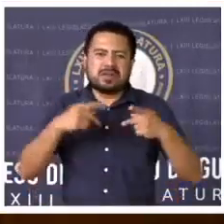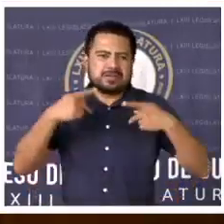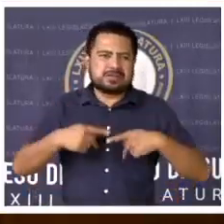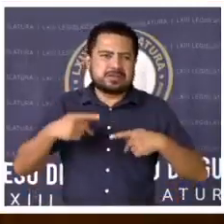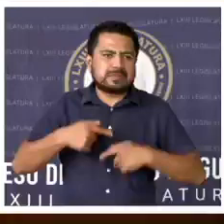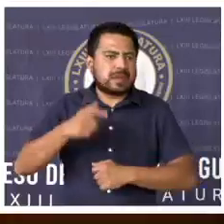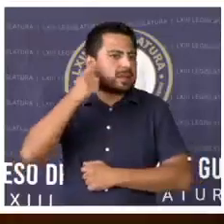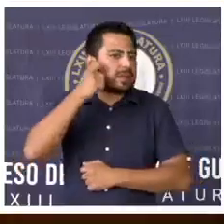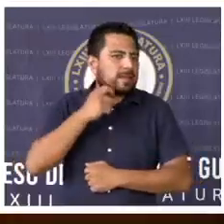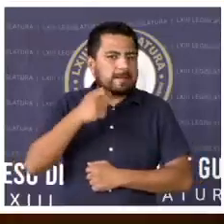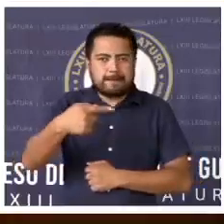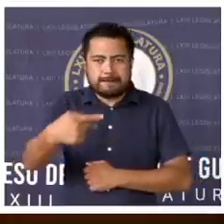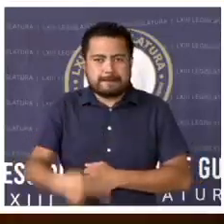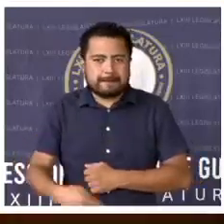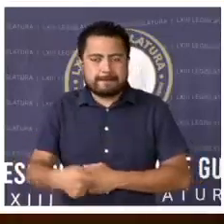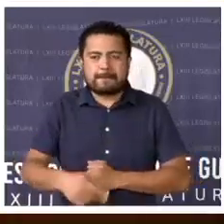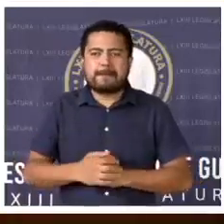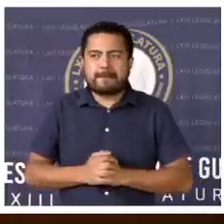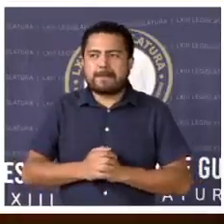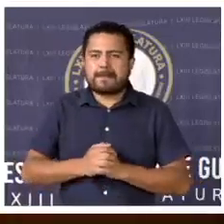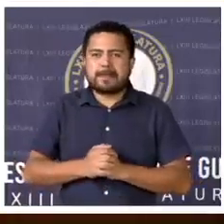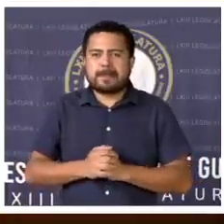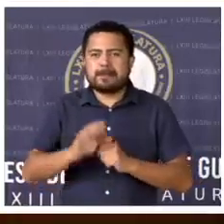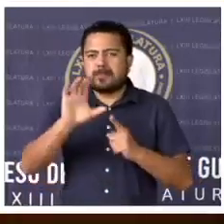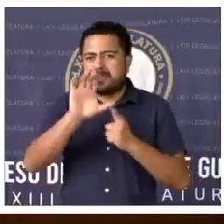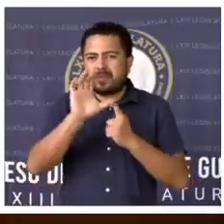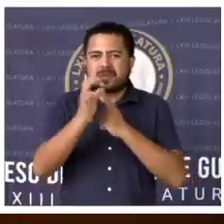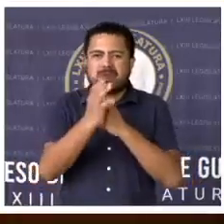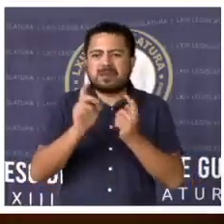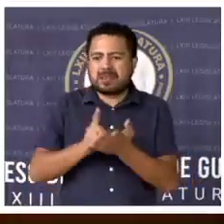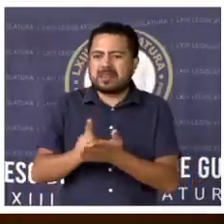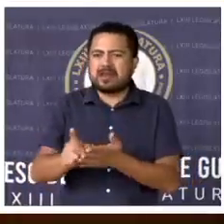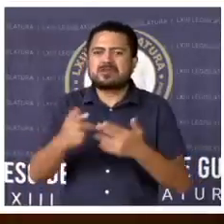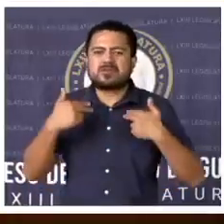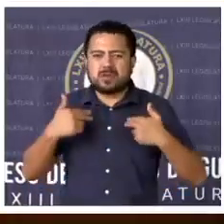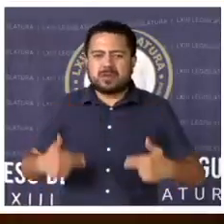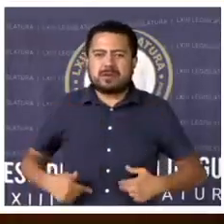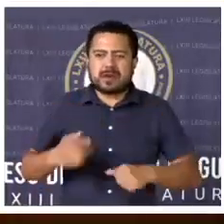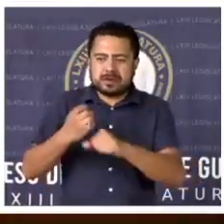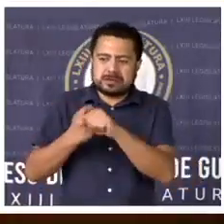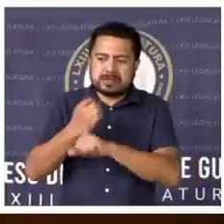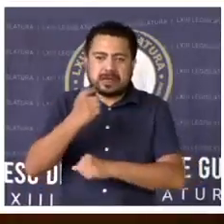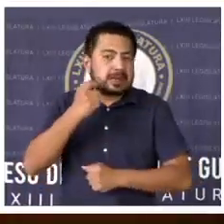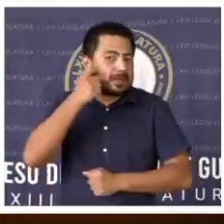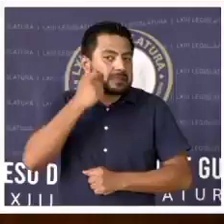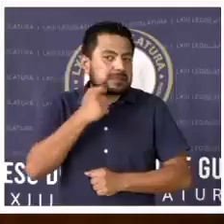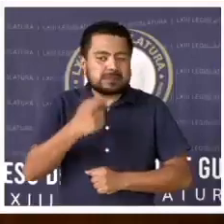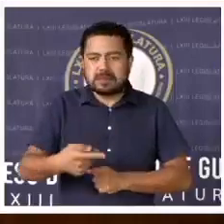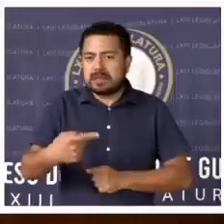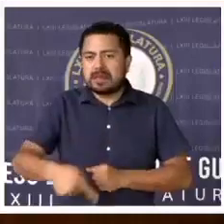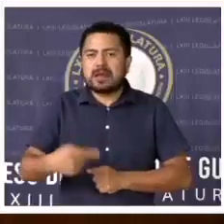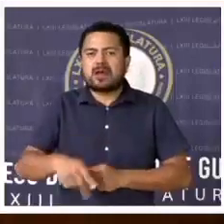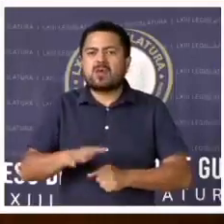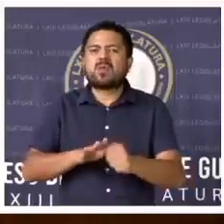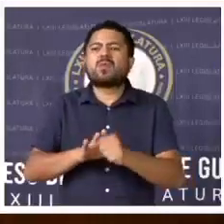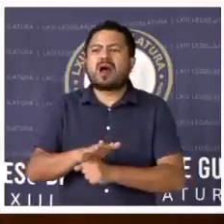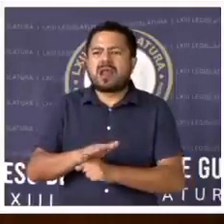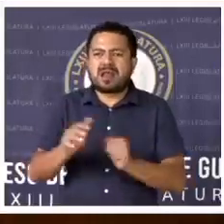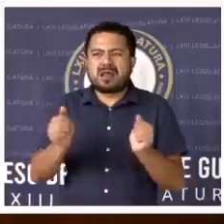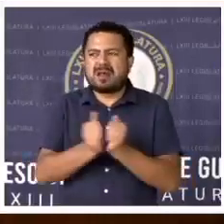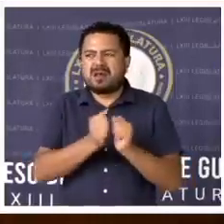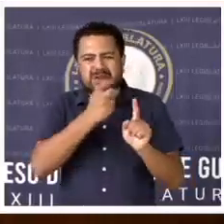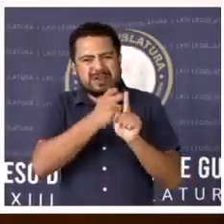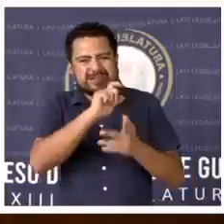guerrerenses la comisión de los Derechos Humanos del Estado de Guerrero a la que con